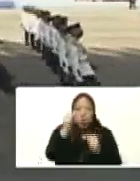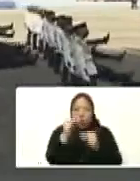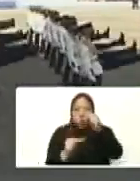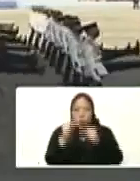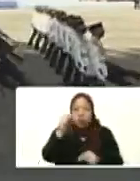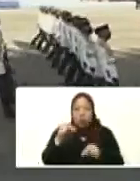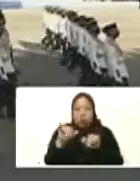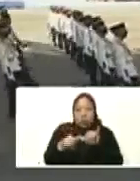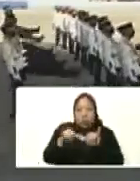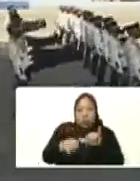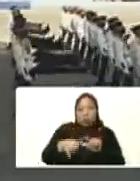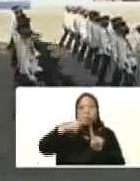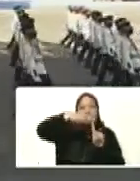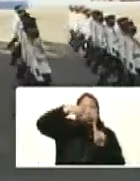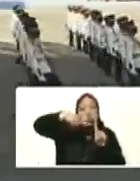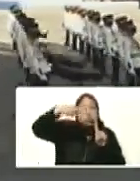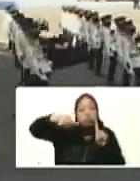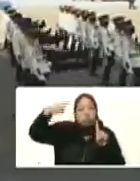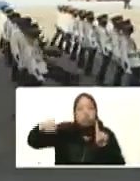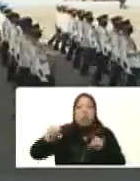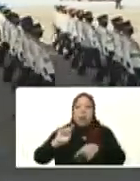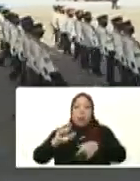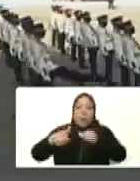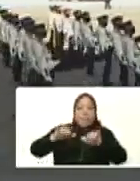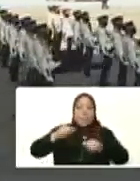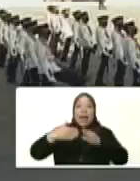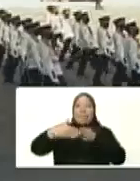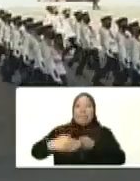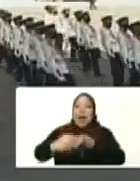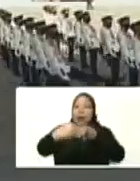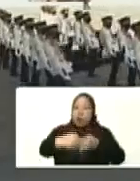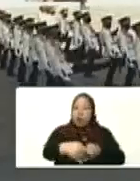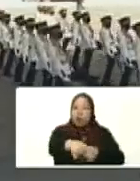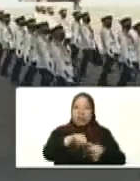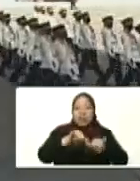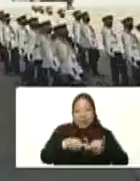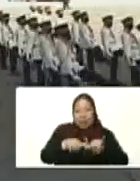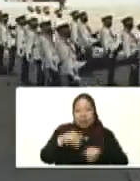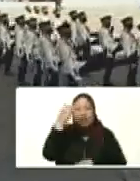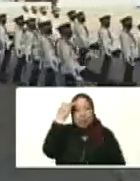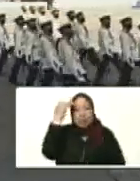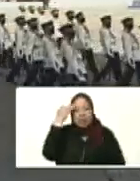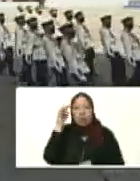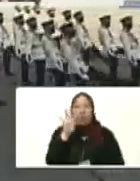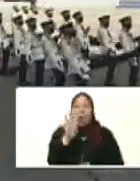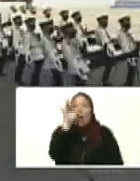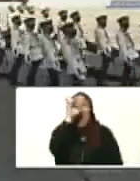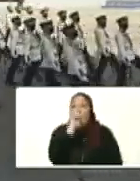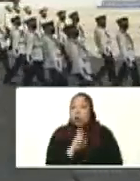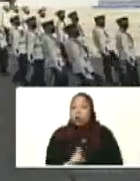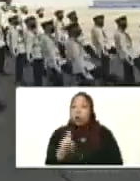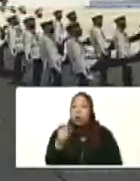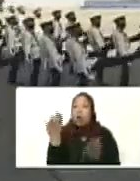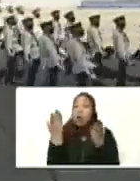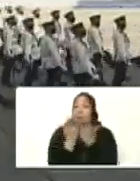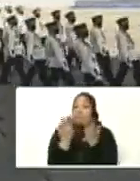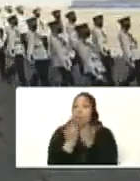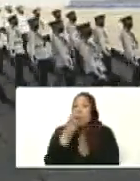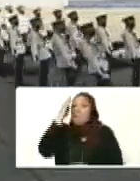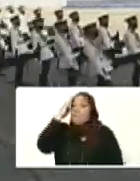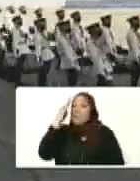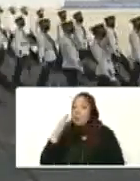electrónica, geodesia, mecánica aeronáutica, quienes fueron formados durante 4 años en las academias